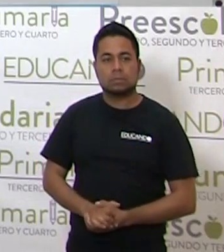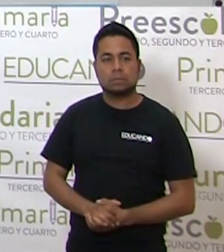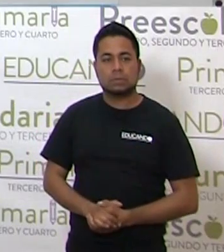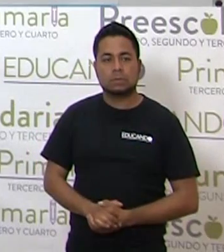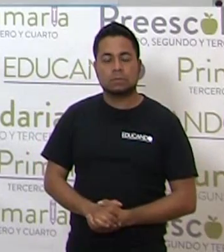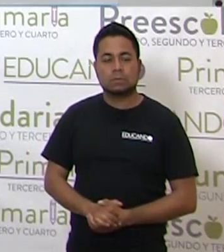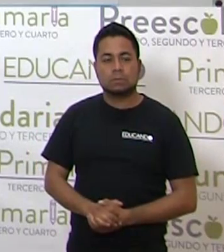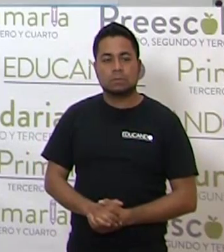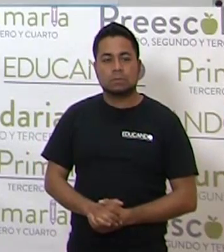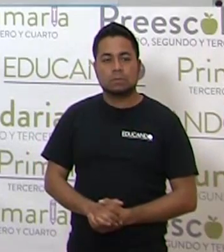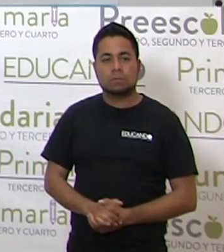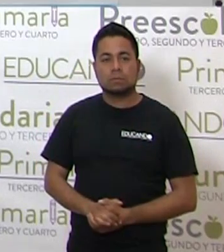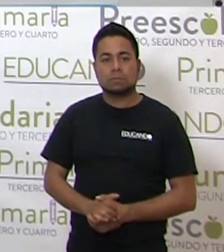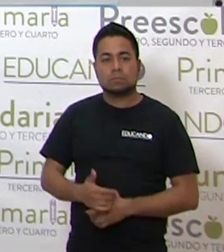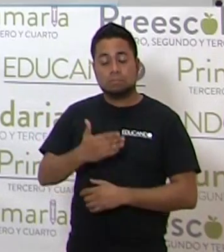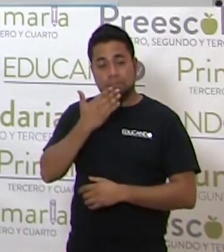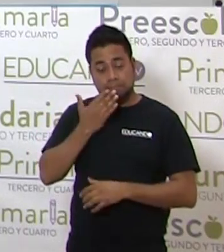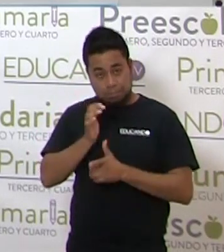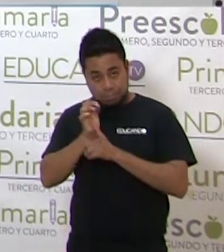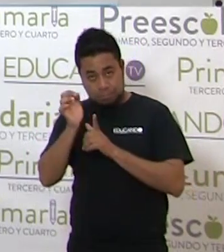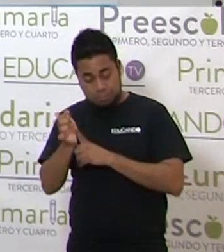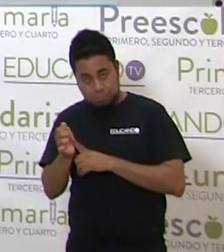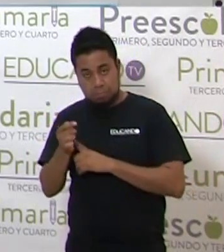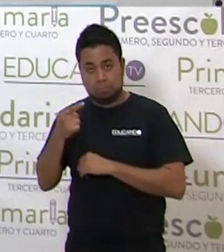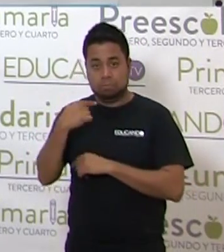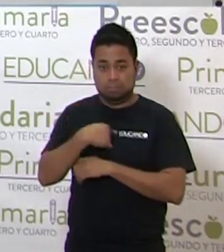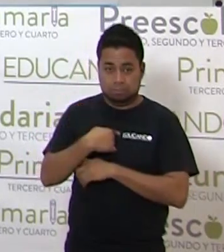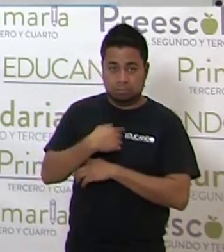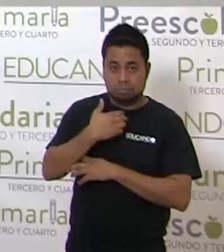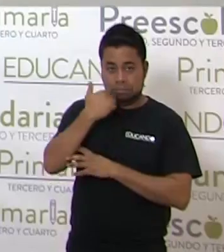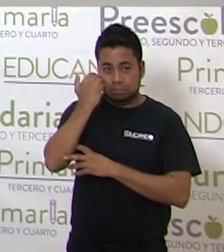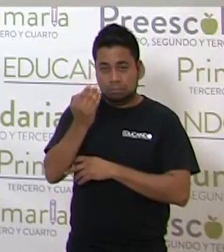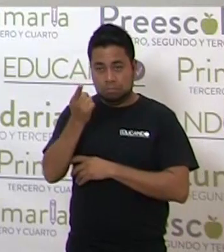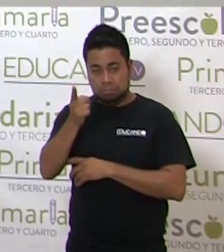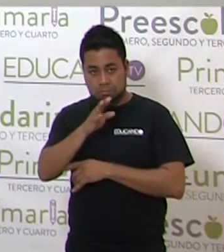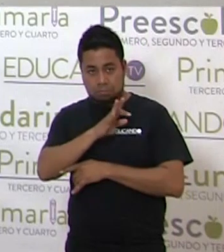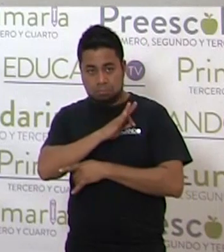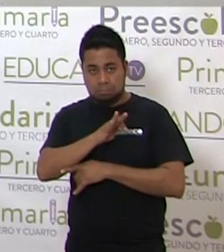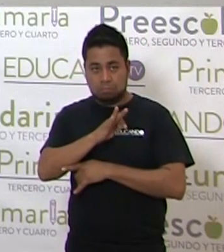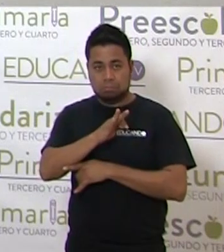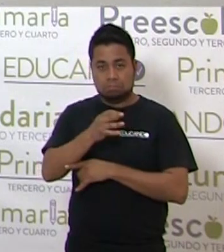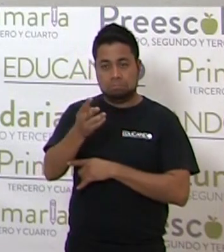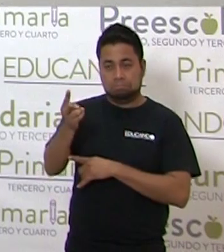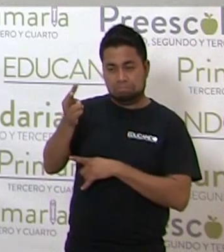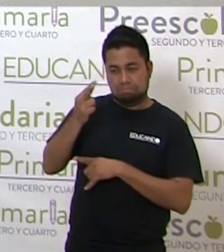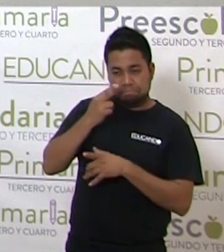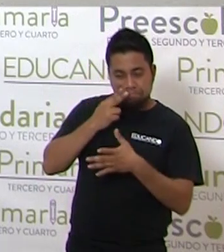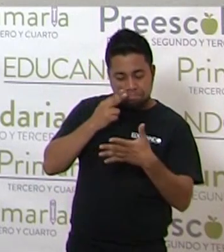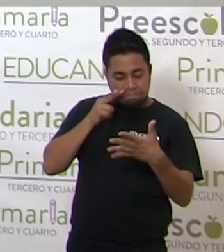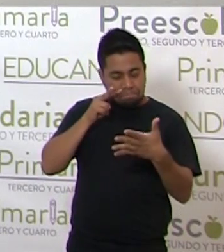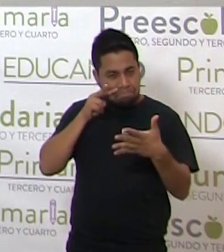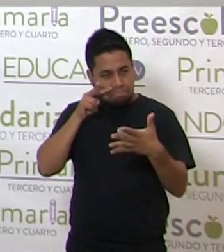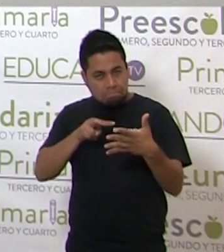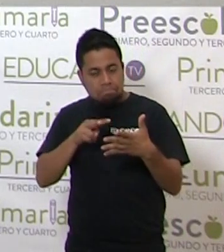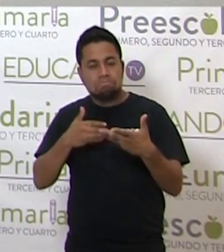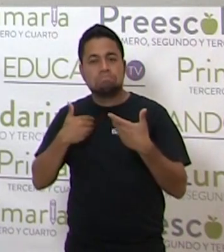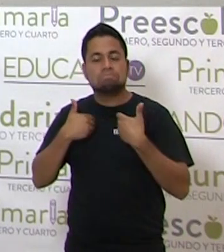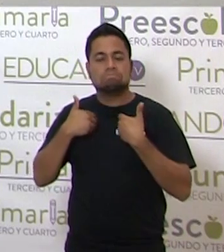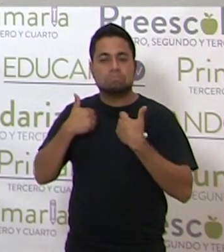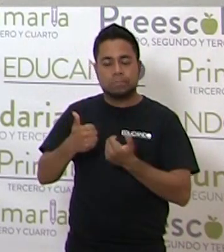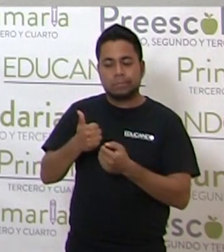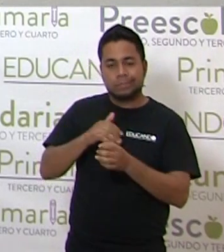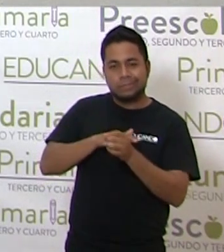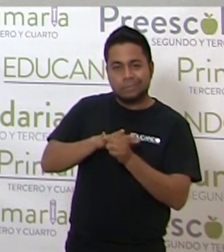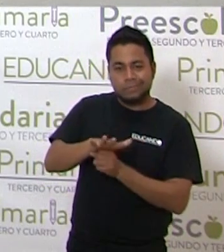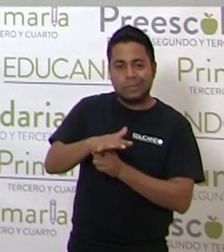textos. Bueno, entonces quiero que se les quede muy bien claro, muy bien entendido a qué se refiere